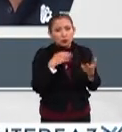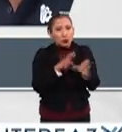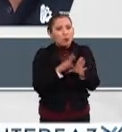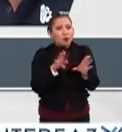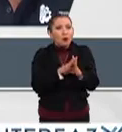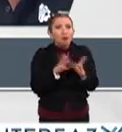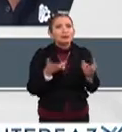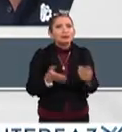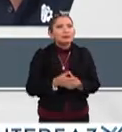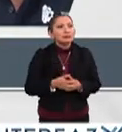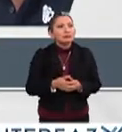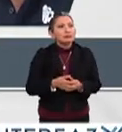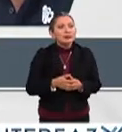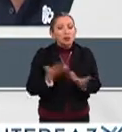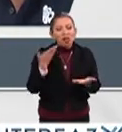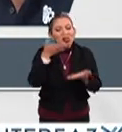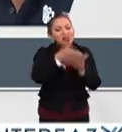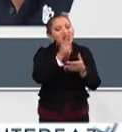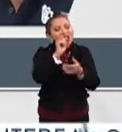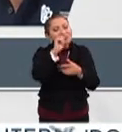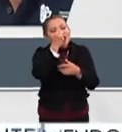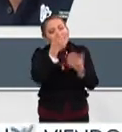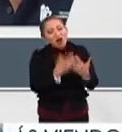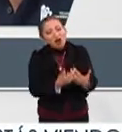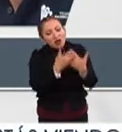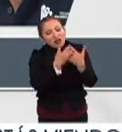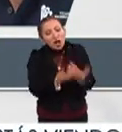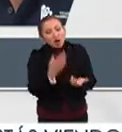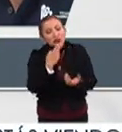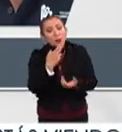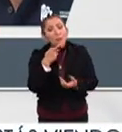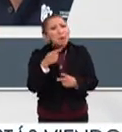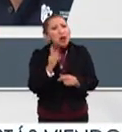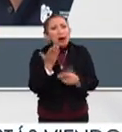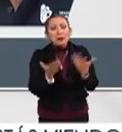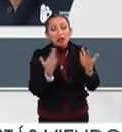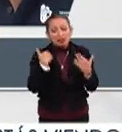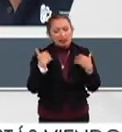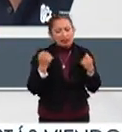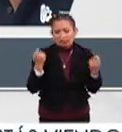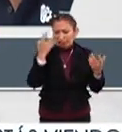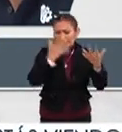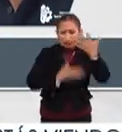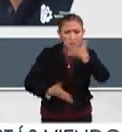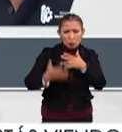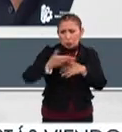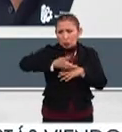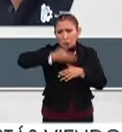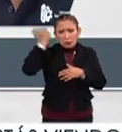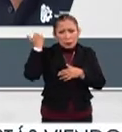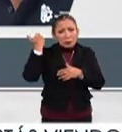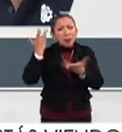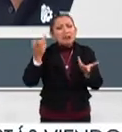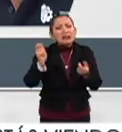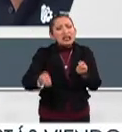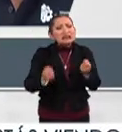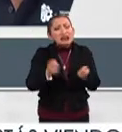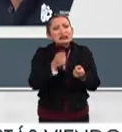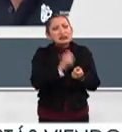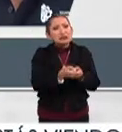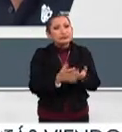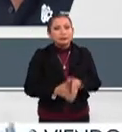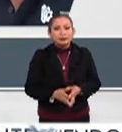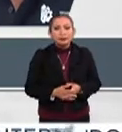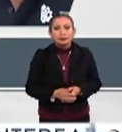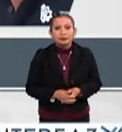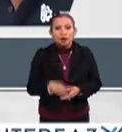ya inmiscuidos en estas tecnologías, las usamos, pero a veces no las comprendemos o no sabemos de qué se trata o de qué